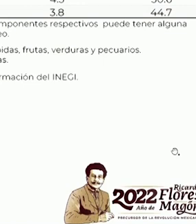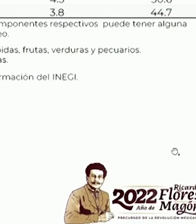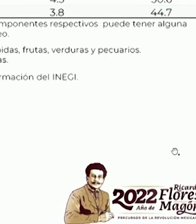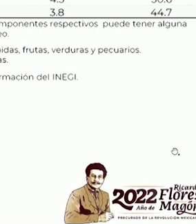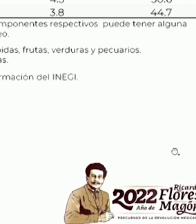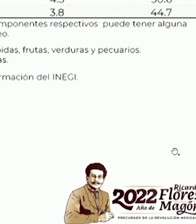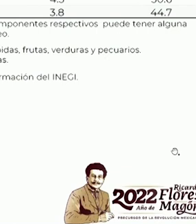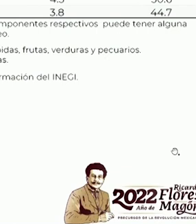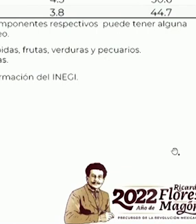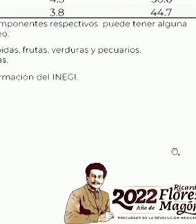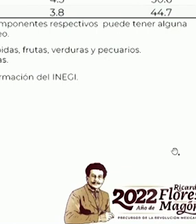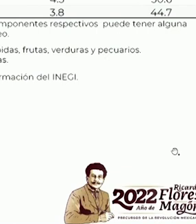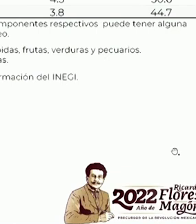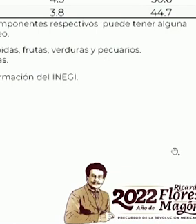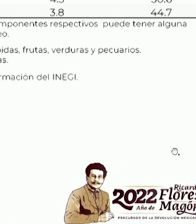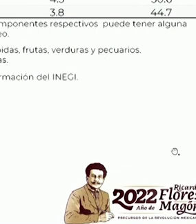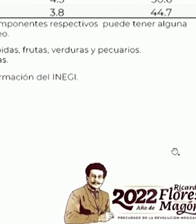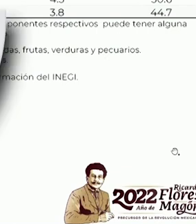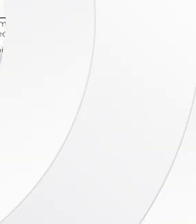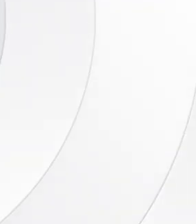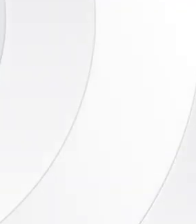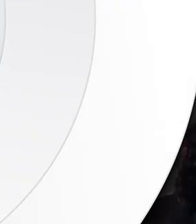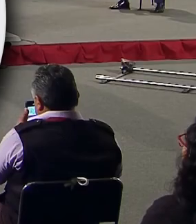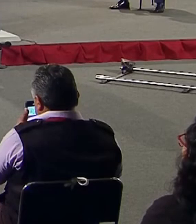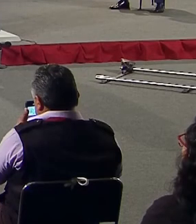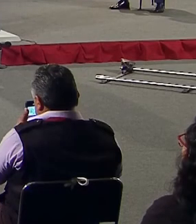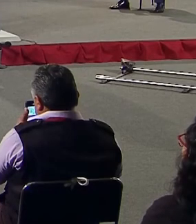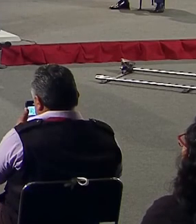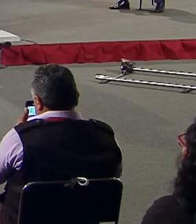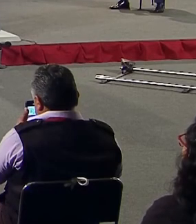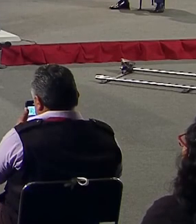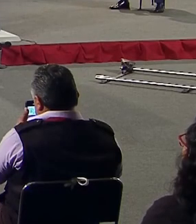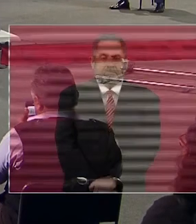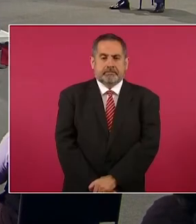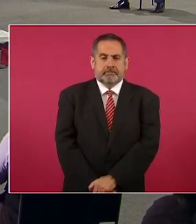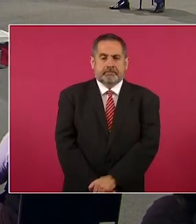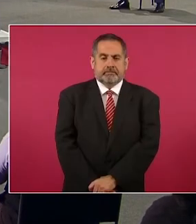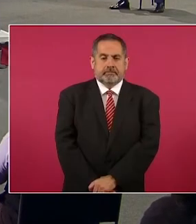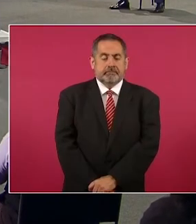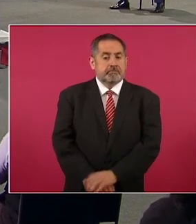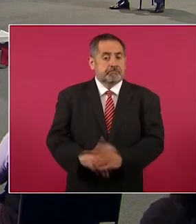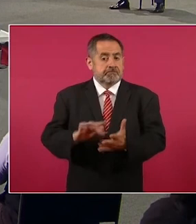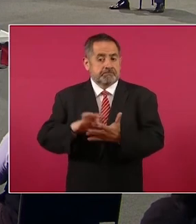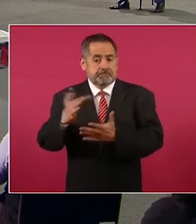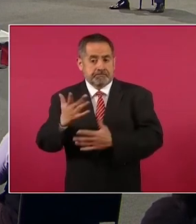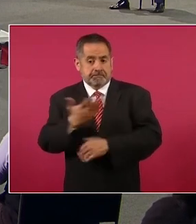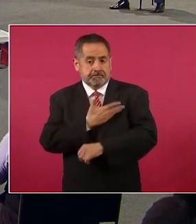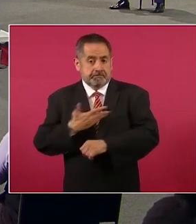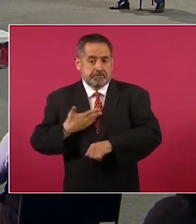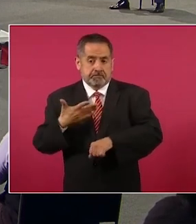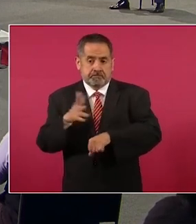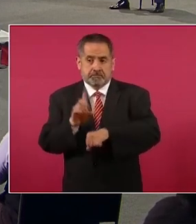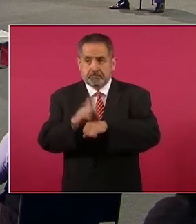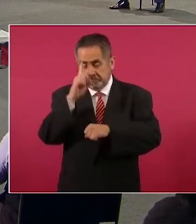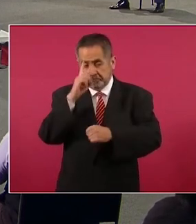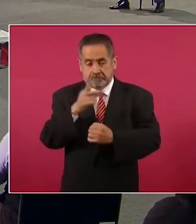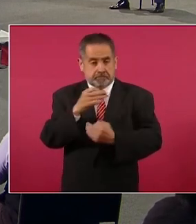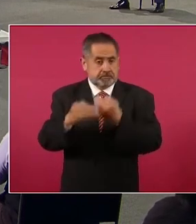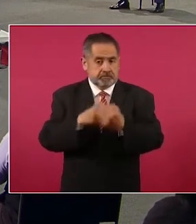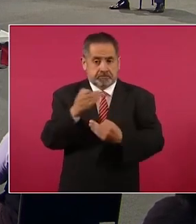siguió bajando, por lo que estoy viendo. Presidente, muy buen día para usted, buen día para todos y para